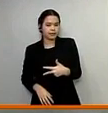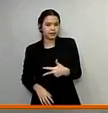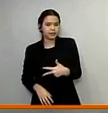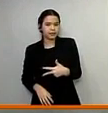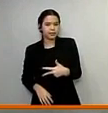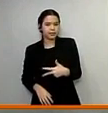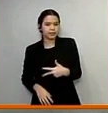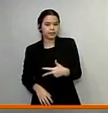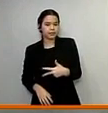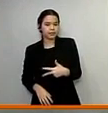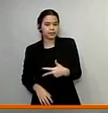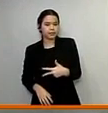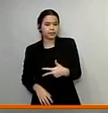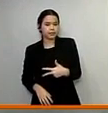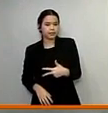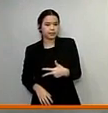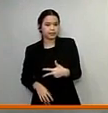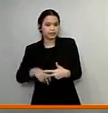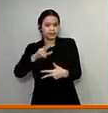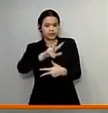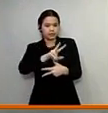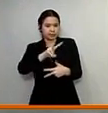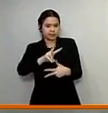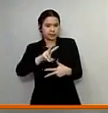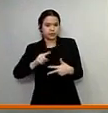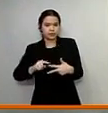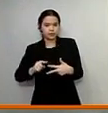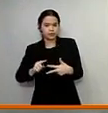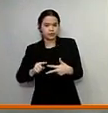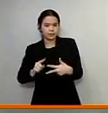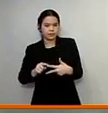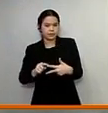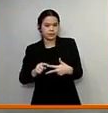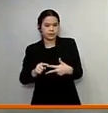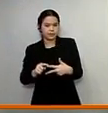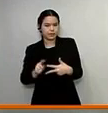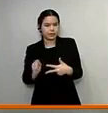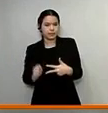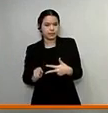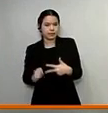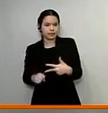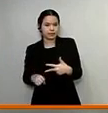Suerte. Y este es el 32, el número.